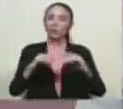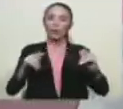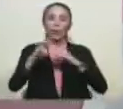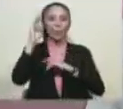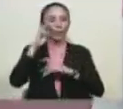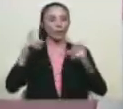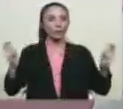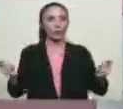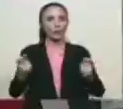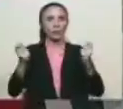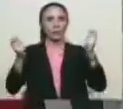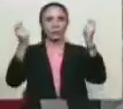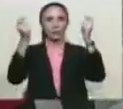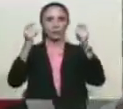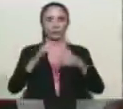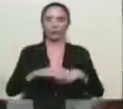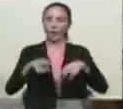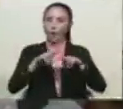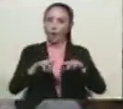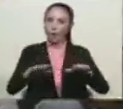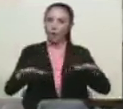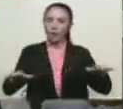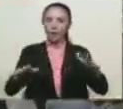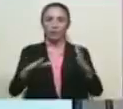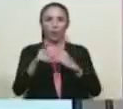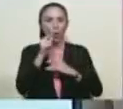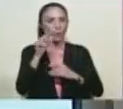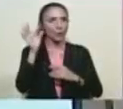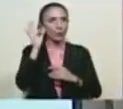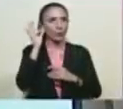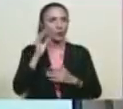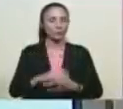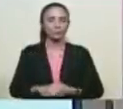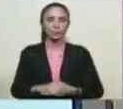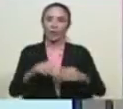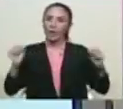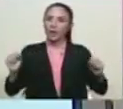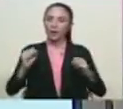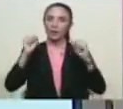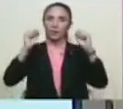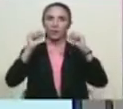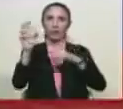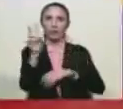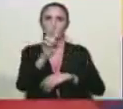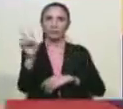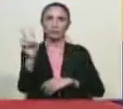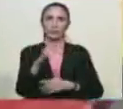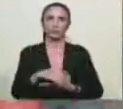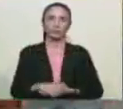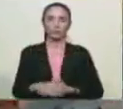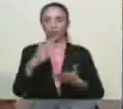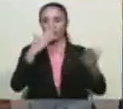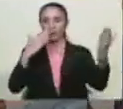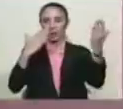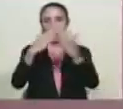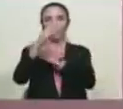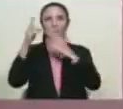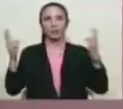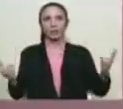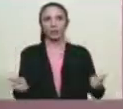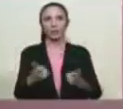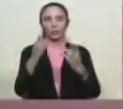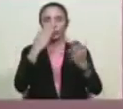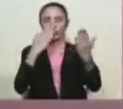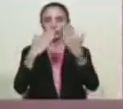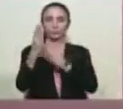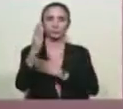educación! ¡Que vivan los niños y niñas! ¡Que viva Venezuela! ¡Hasta la victoria